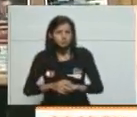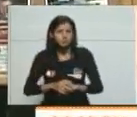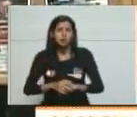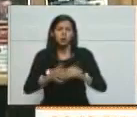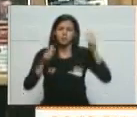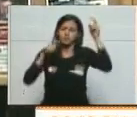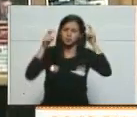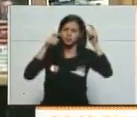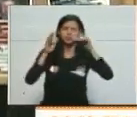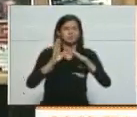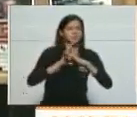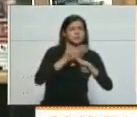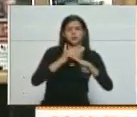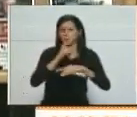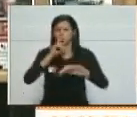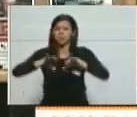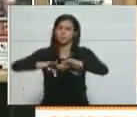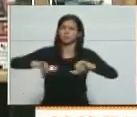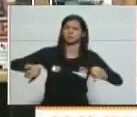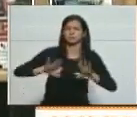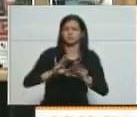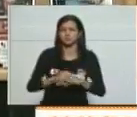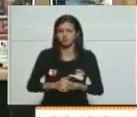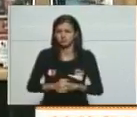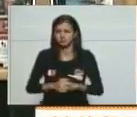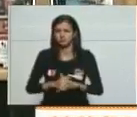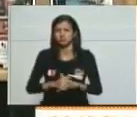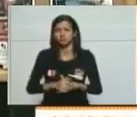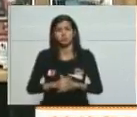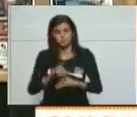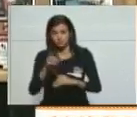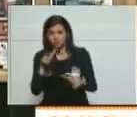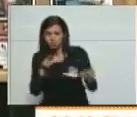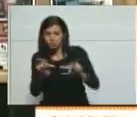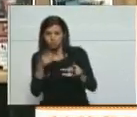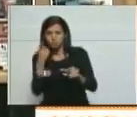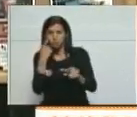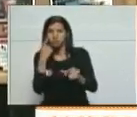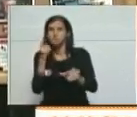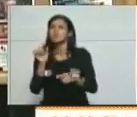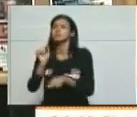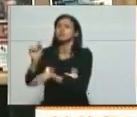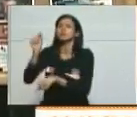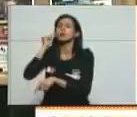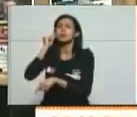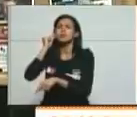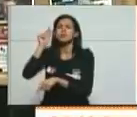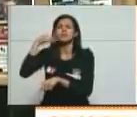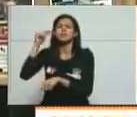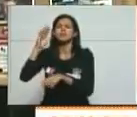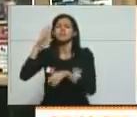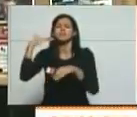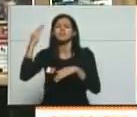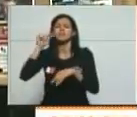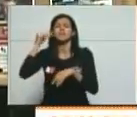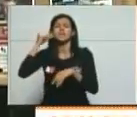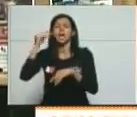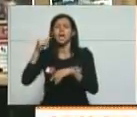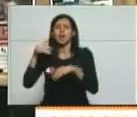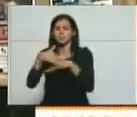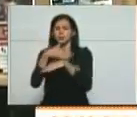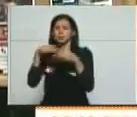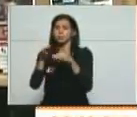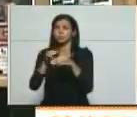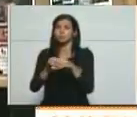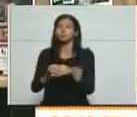Chávez. Bueno, aquí va Chávez, pues lo tenemos. Ojalá que usted pueda escucharlo, señora fiscal, este mensaje que le envía Hugo Chávez. Se lo